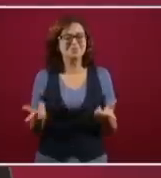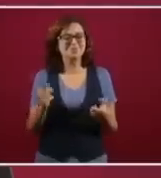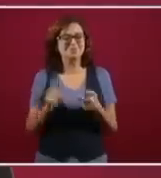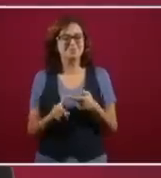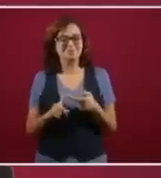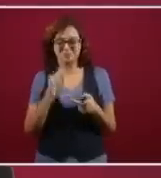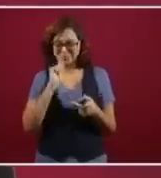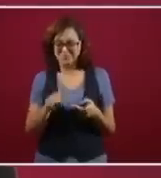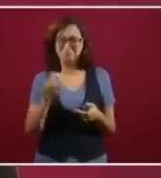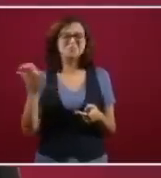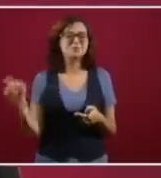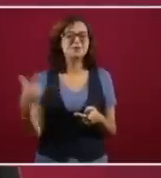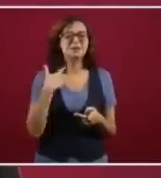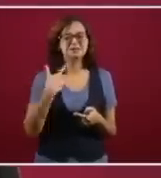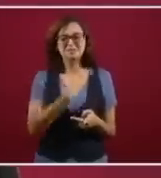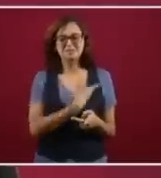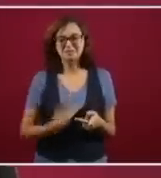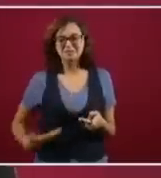expresidentes